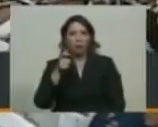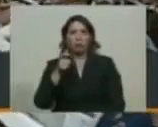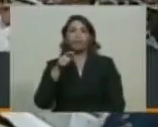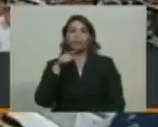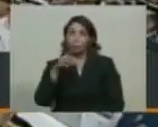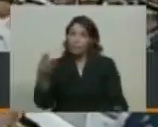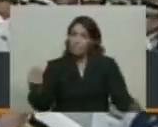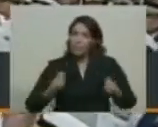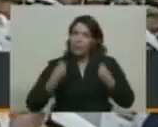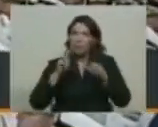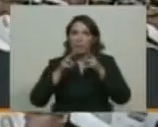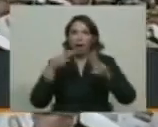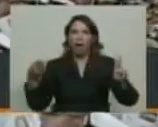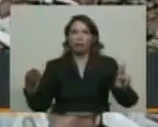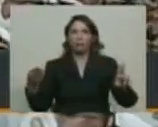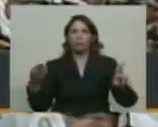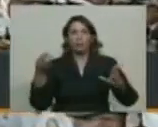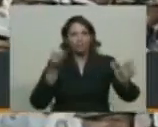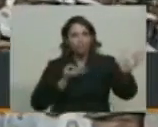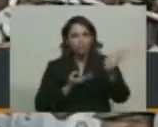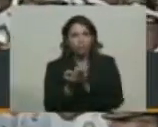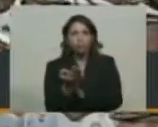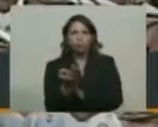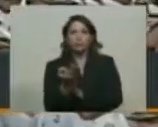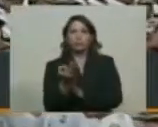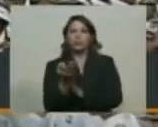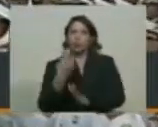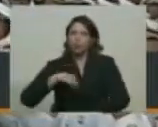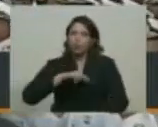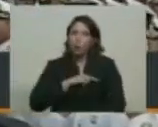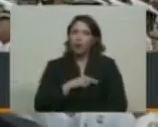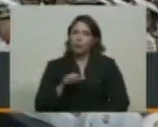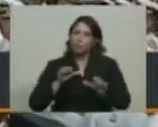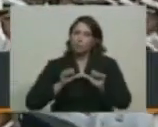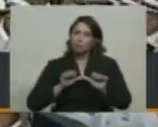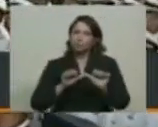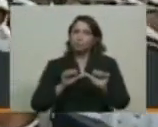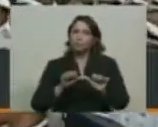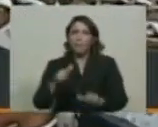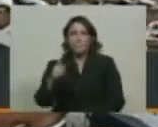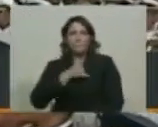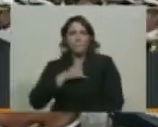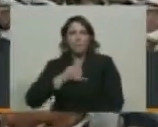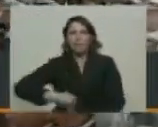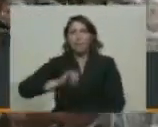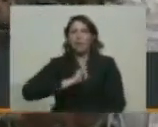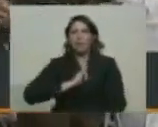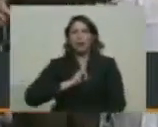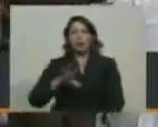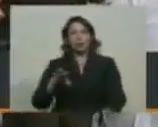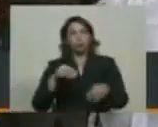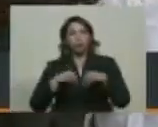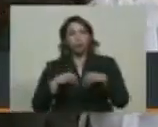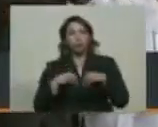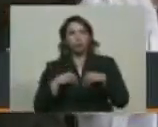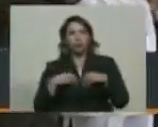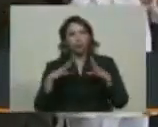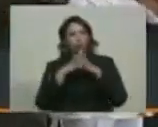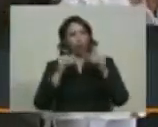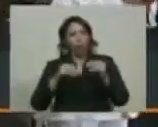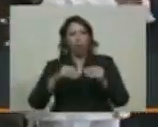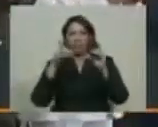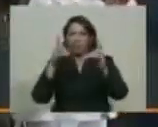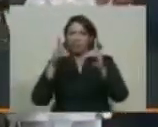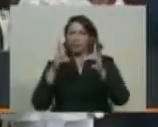vivir en paz, con dignidad, con nuestra propia identidad y tomar de manera autónoma todas las